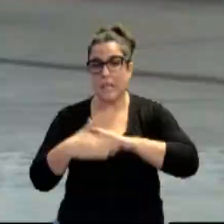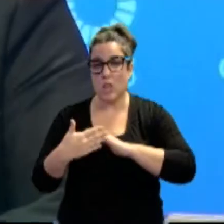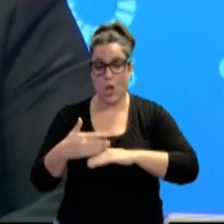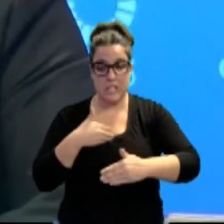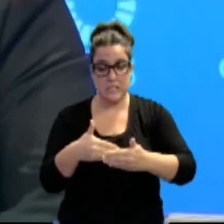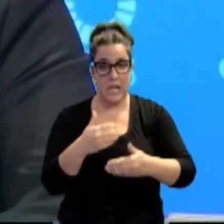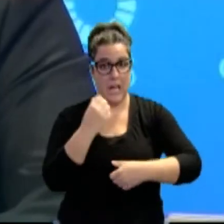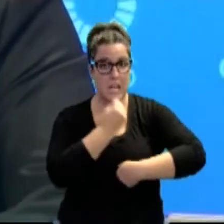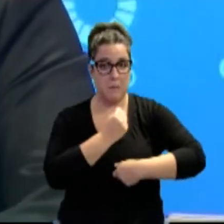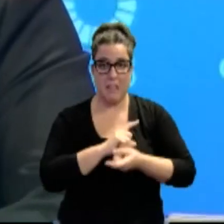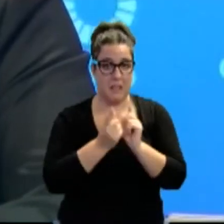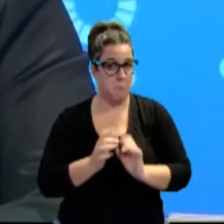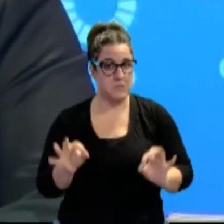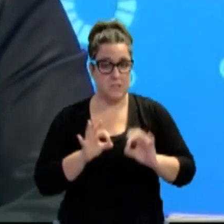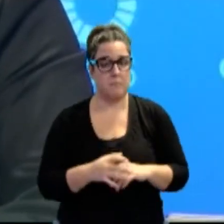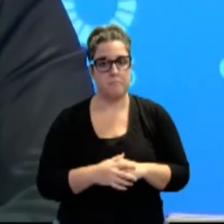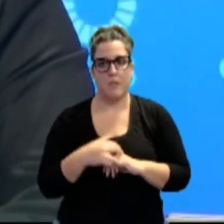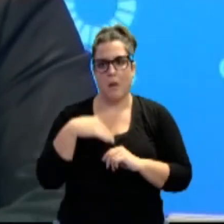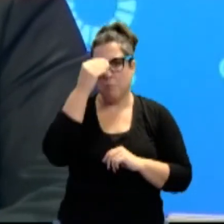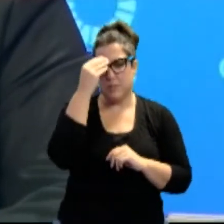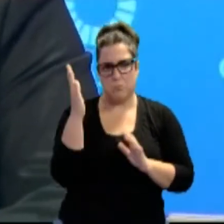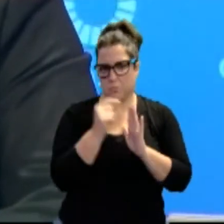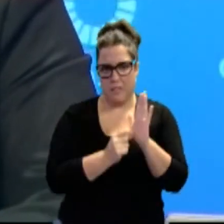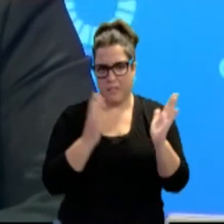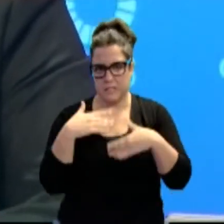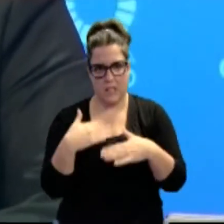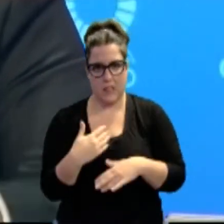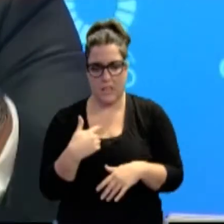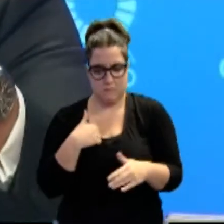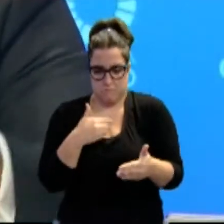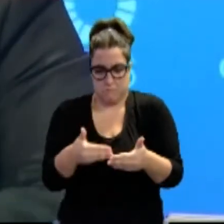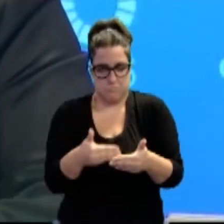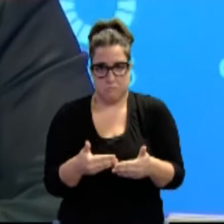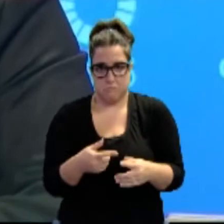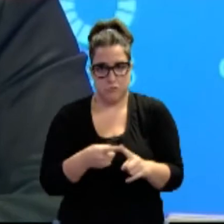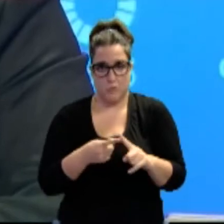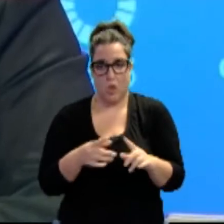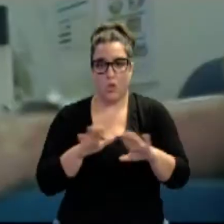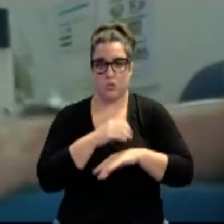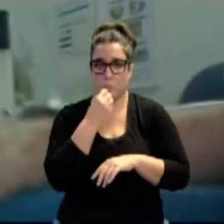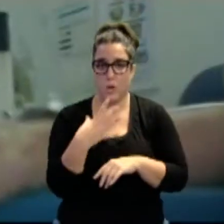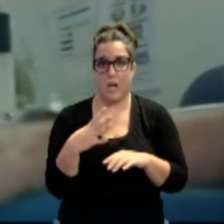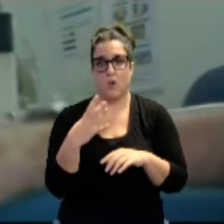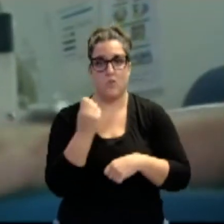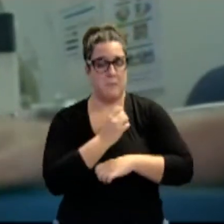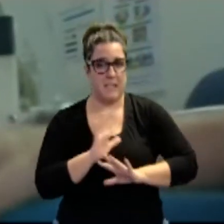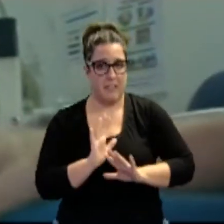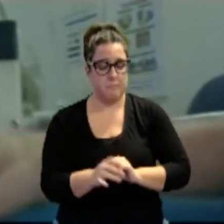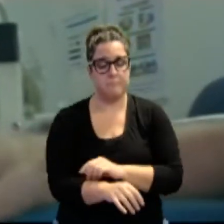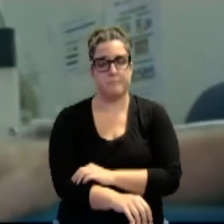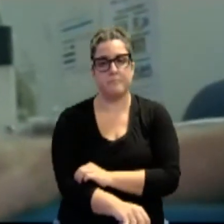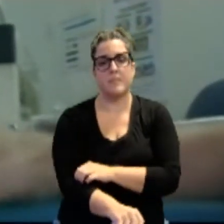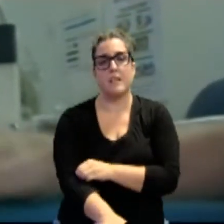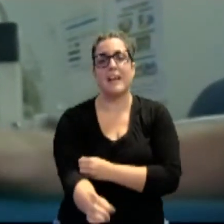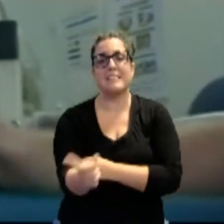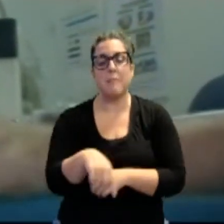No preveemos tomar medidas, lo tiene que ver ahora mismo en estas fechas inmediatas de lo que es sobre todo la Nochebuena y Navidad, ¿no? También se está a la espera de la llegada